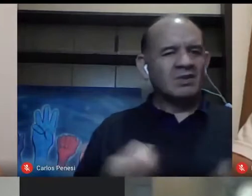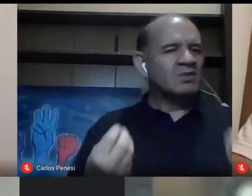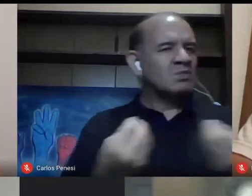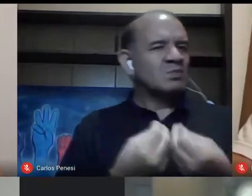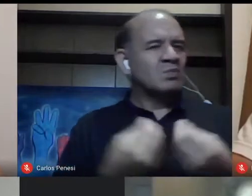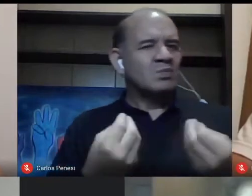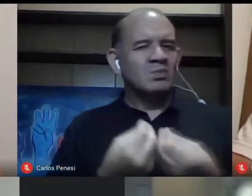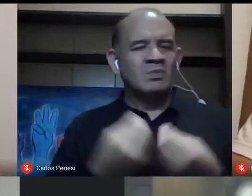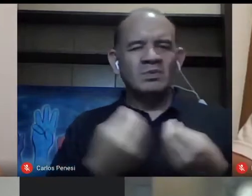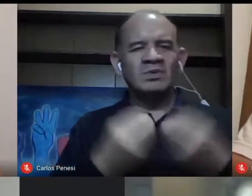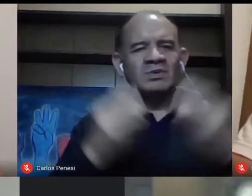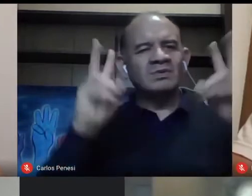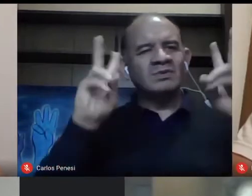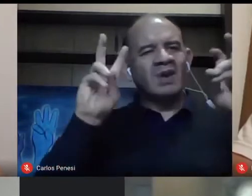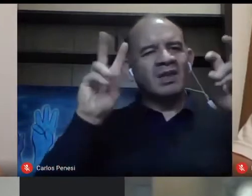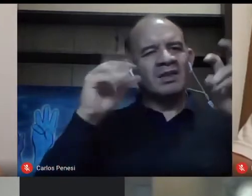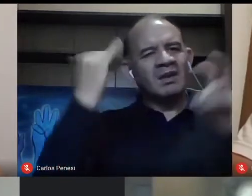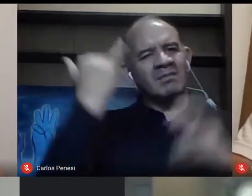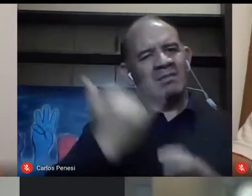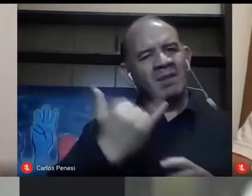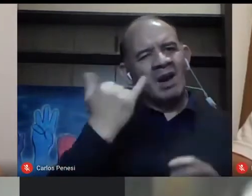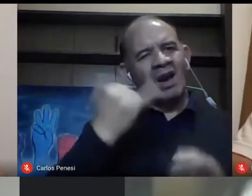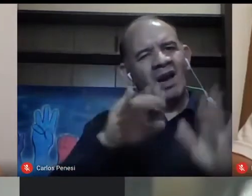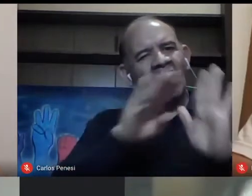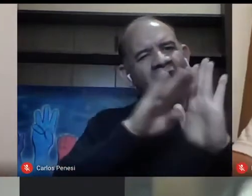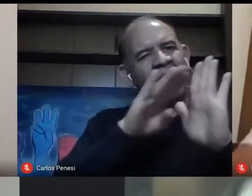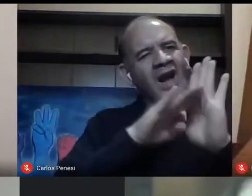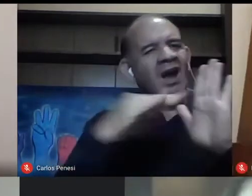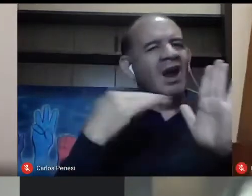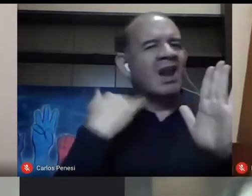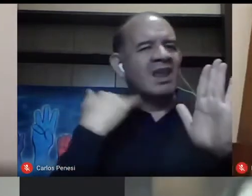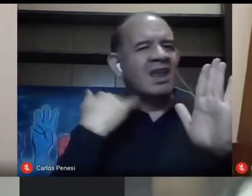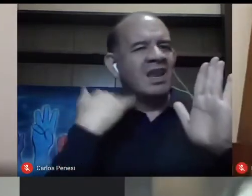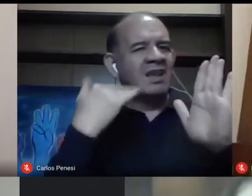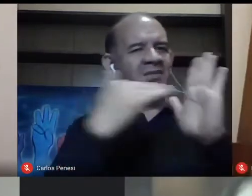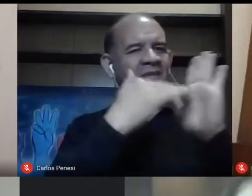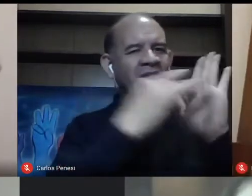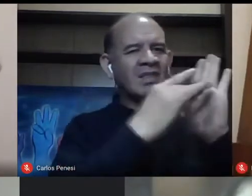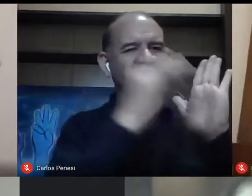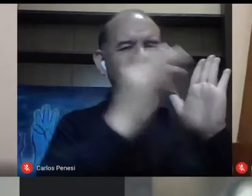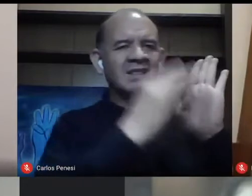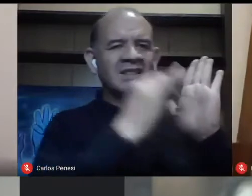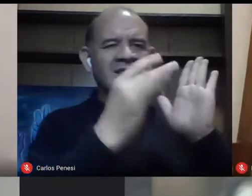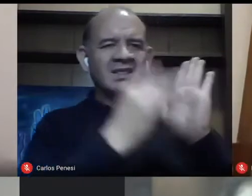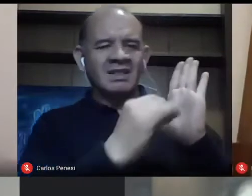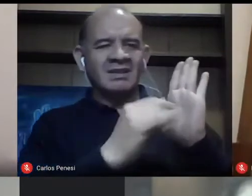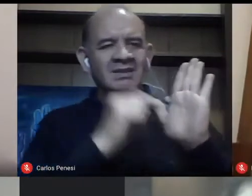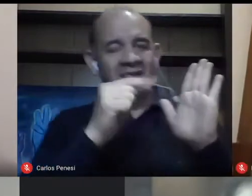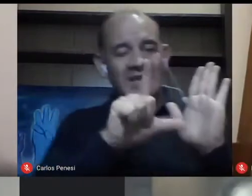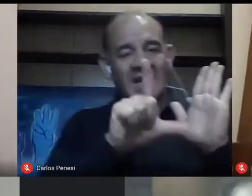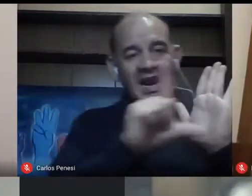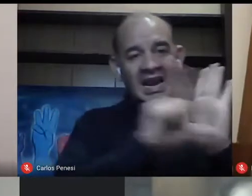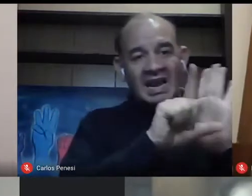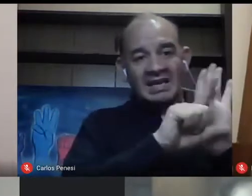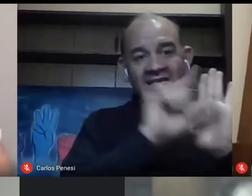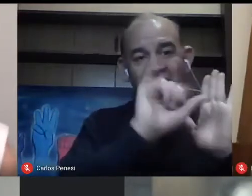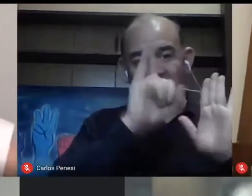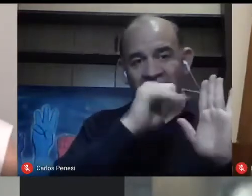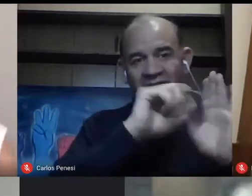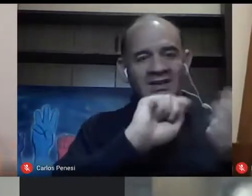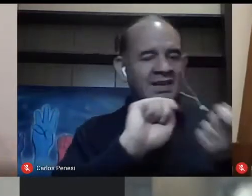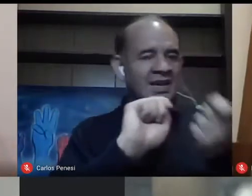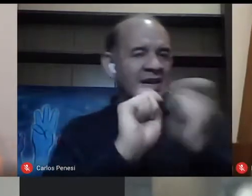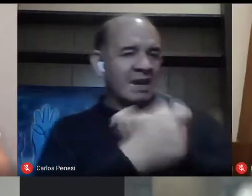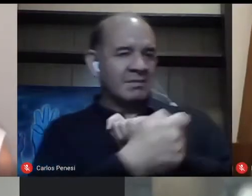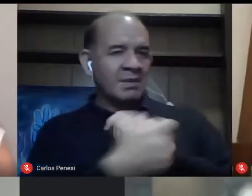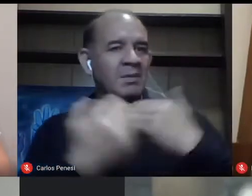Esto, digamos, es muy importante, esta modificación de la legislación, y la verdad es que todos lo